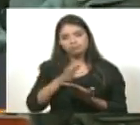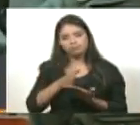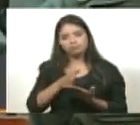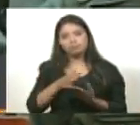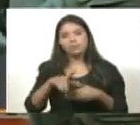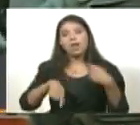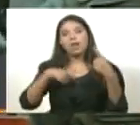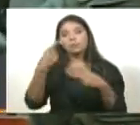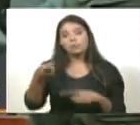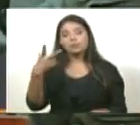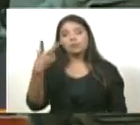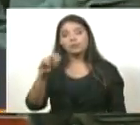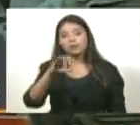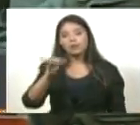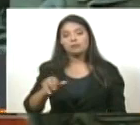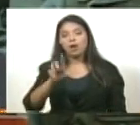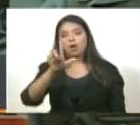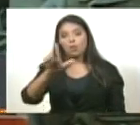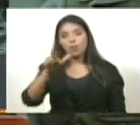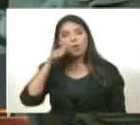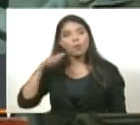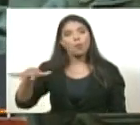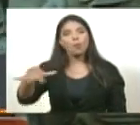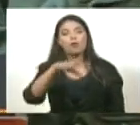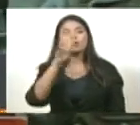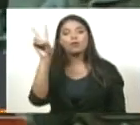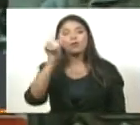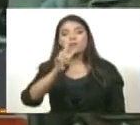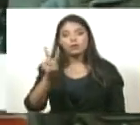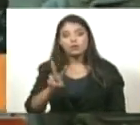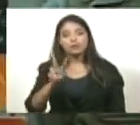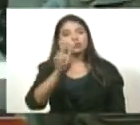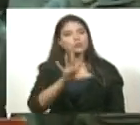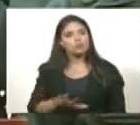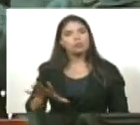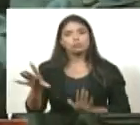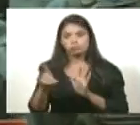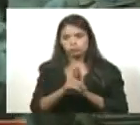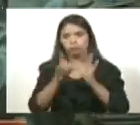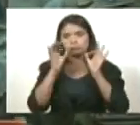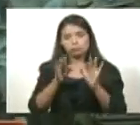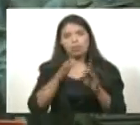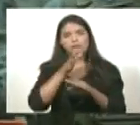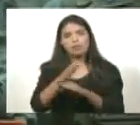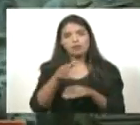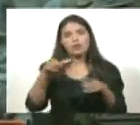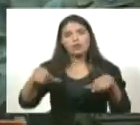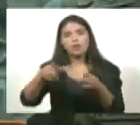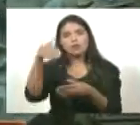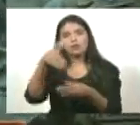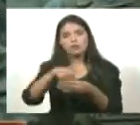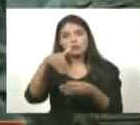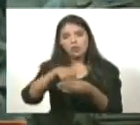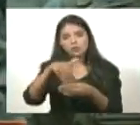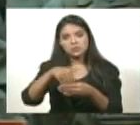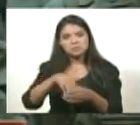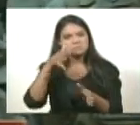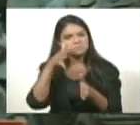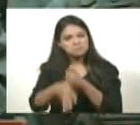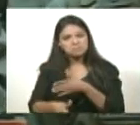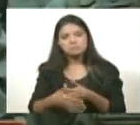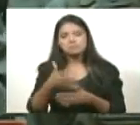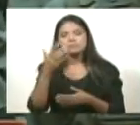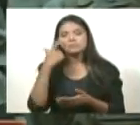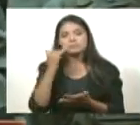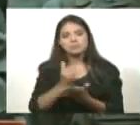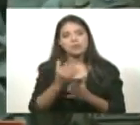este próximo 30 de julio el pueblo venezolano, en todo su derecho, asista a los centros de votación a